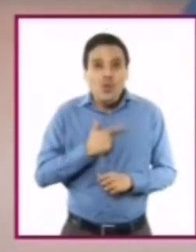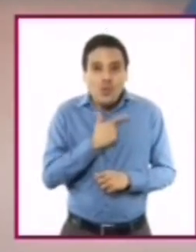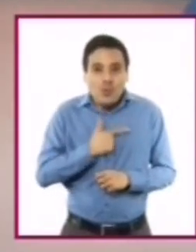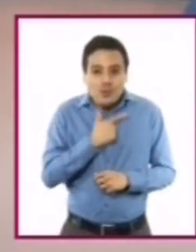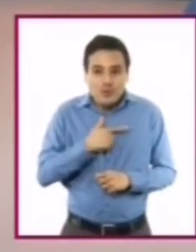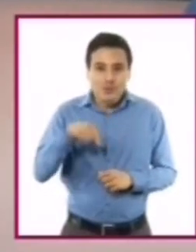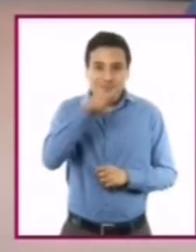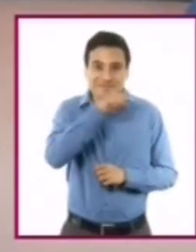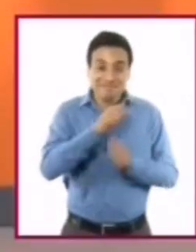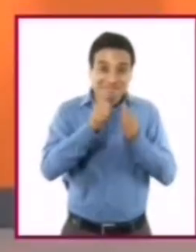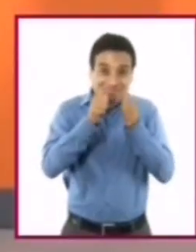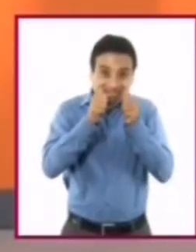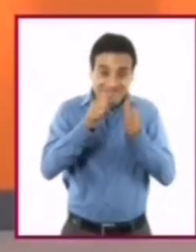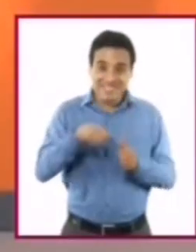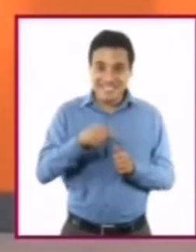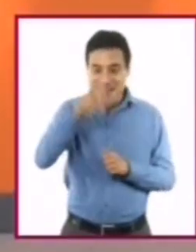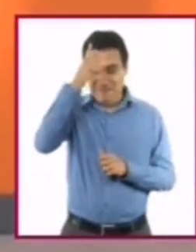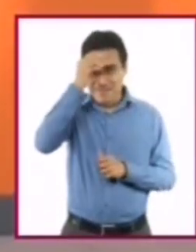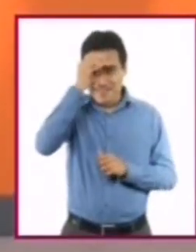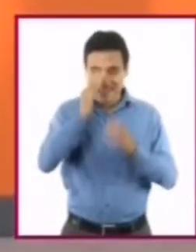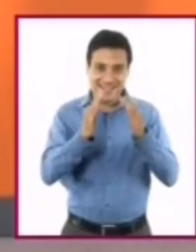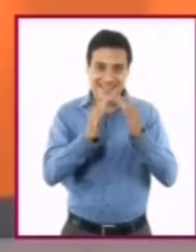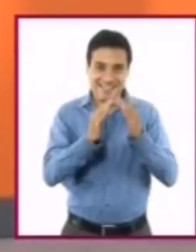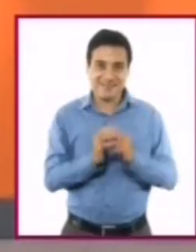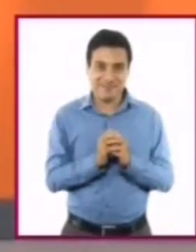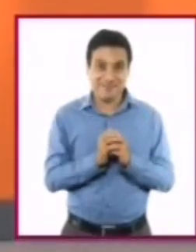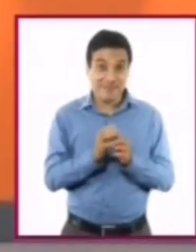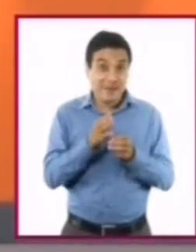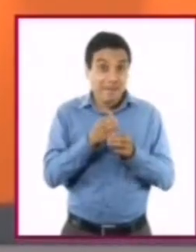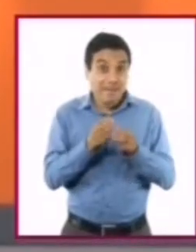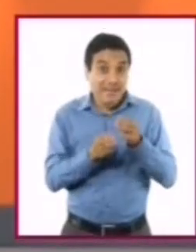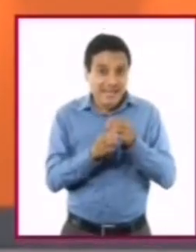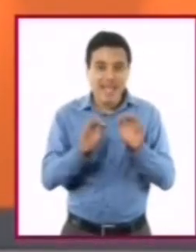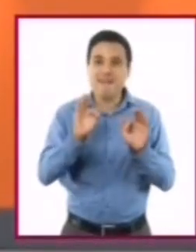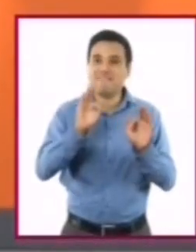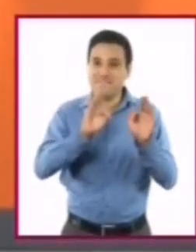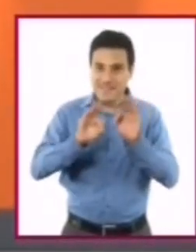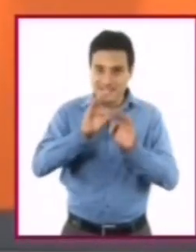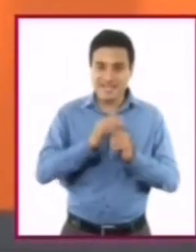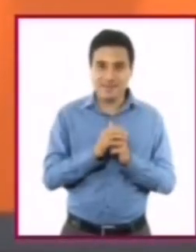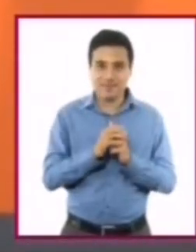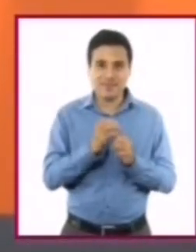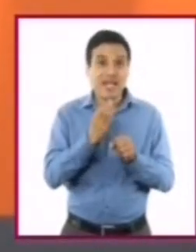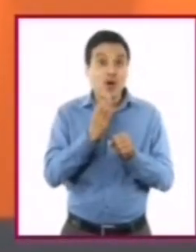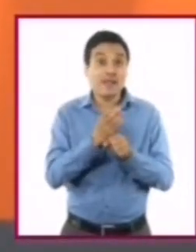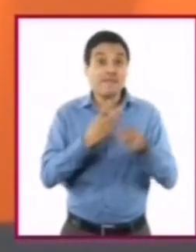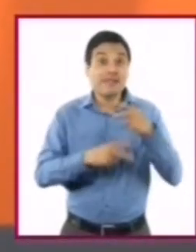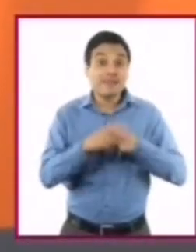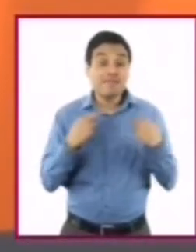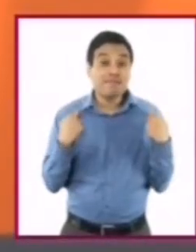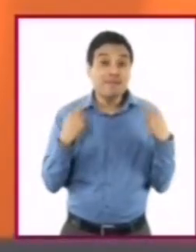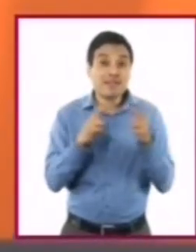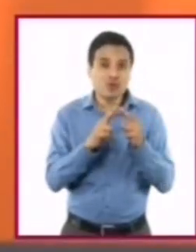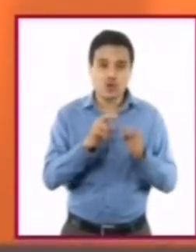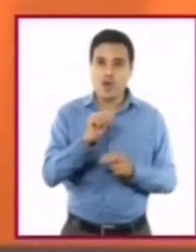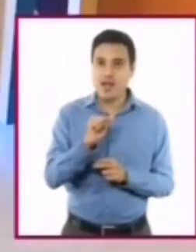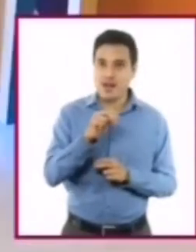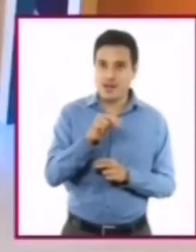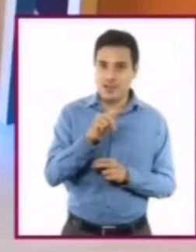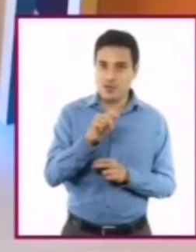en esta sesión de Aprende en Casa para la asignatura de Ciencias, Física. En este programa nos acompaña el profesor Antonio